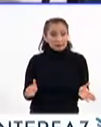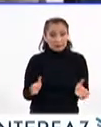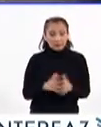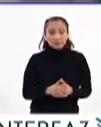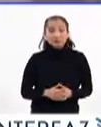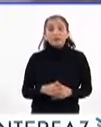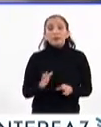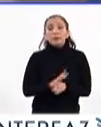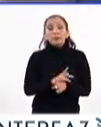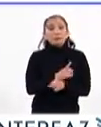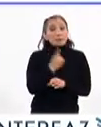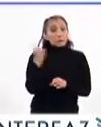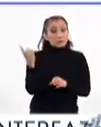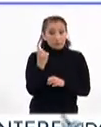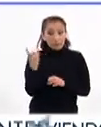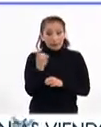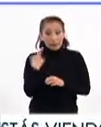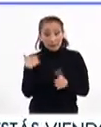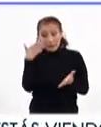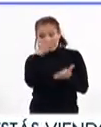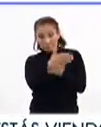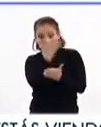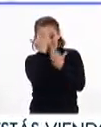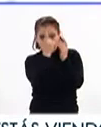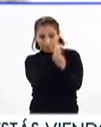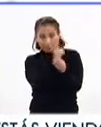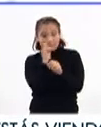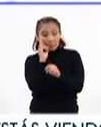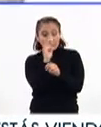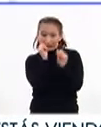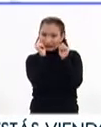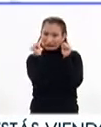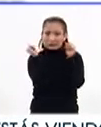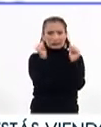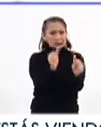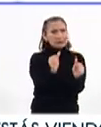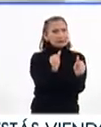es, porque en la carrera se va a poder dedicar